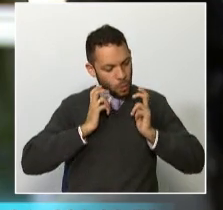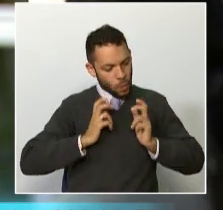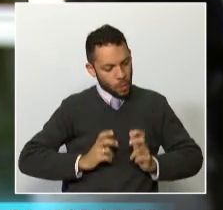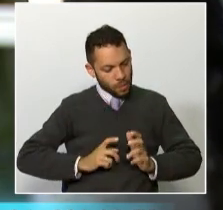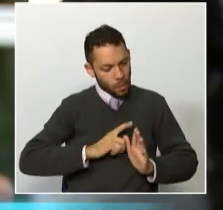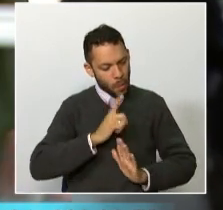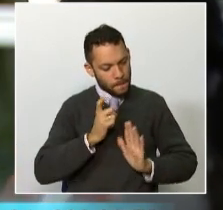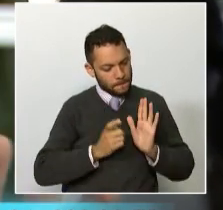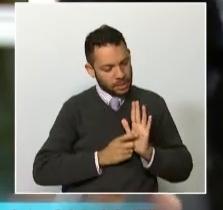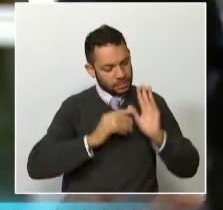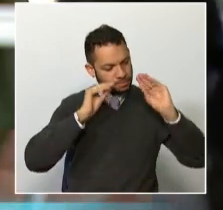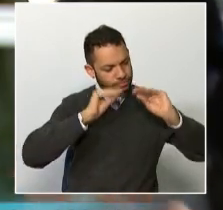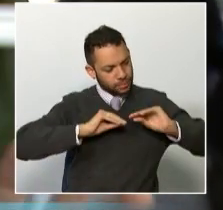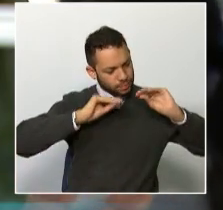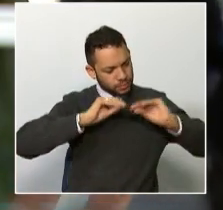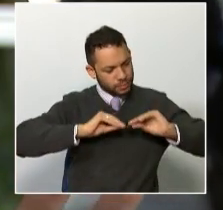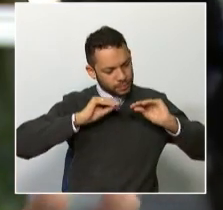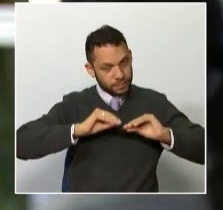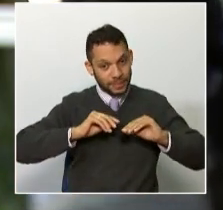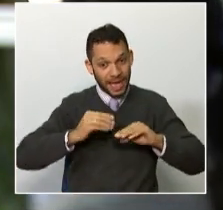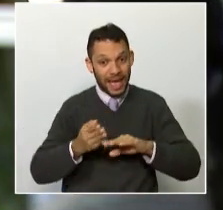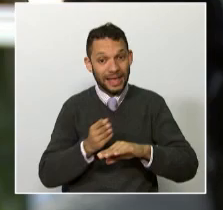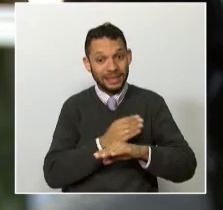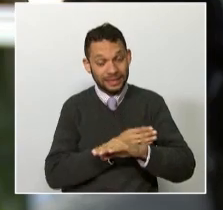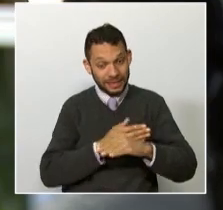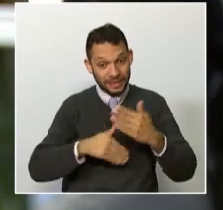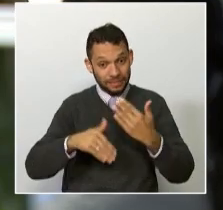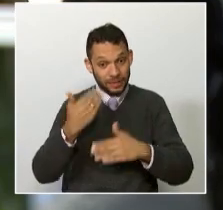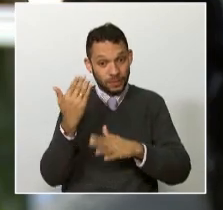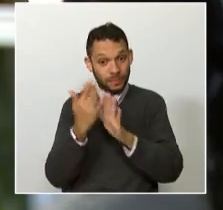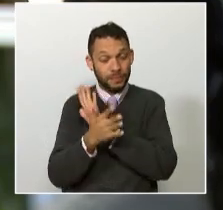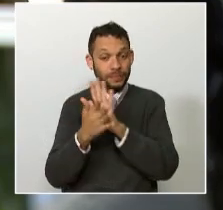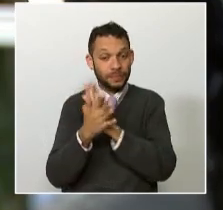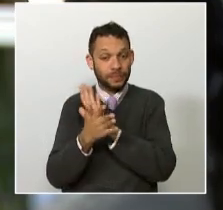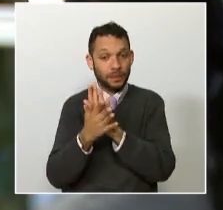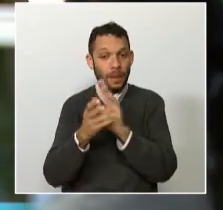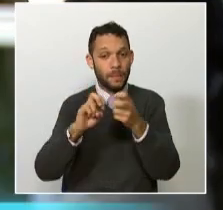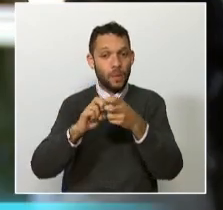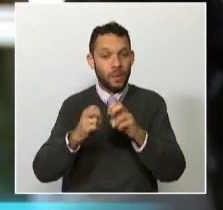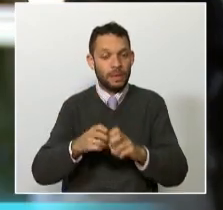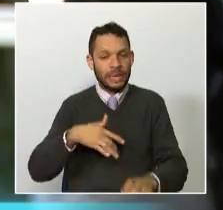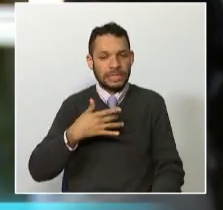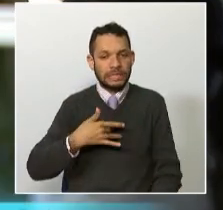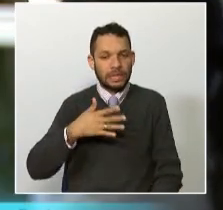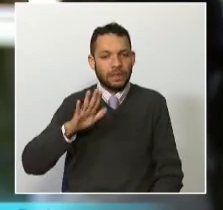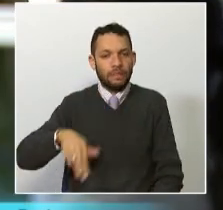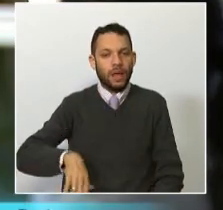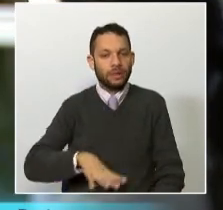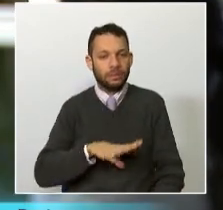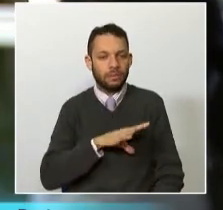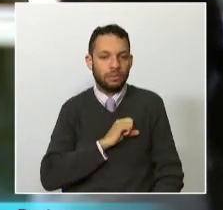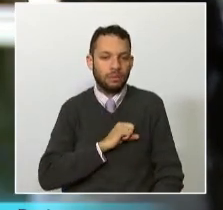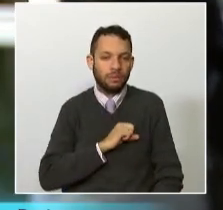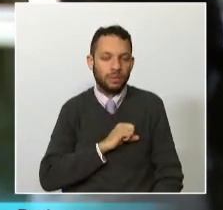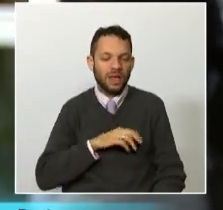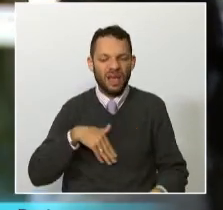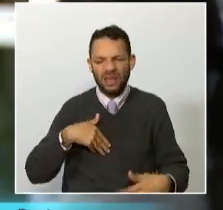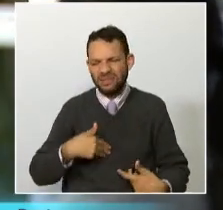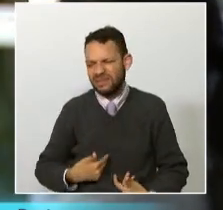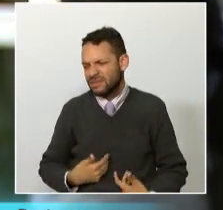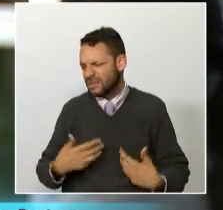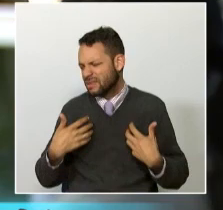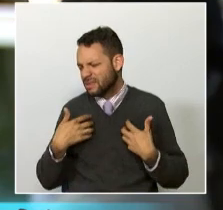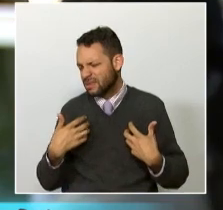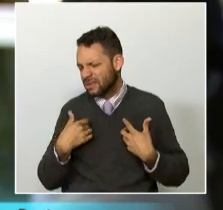porque el doctor Germán Poral dijo al principio del programa, y también le afectaba la parte emocional, y a veces se le apaga el motor y uno con